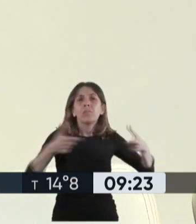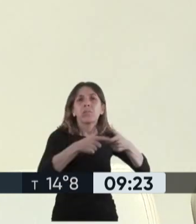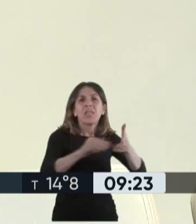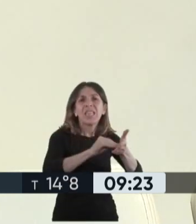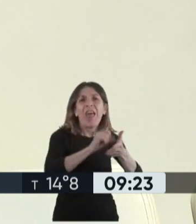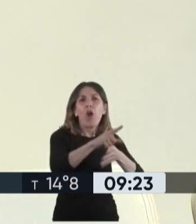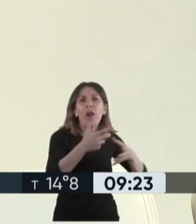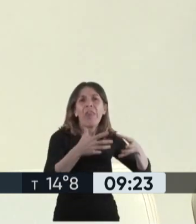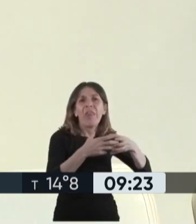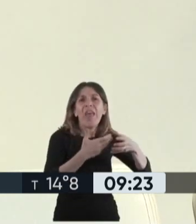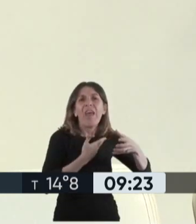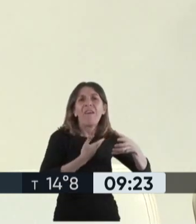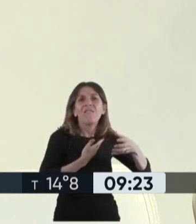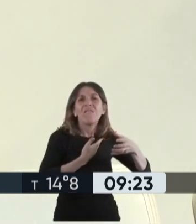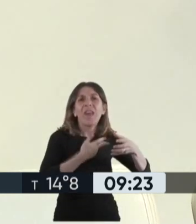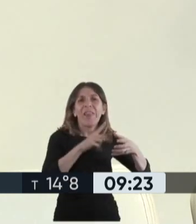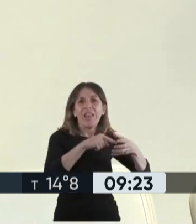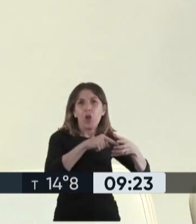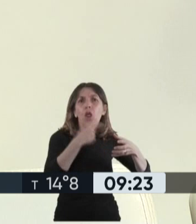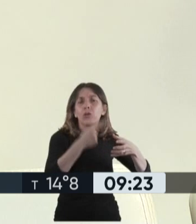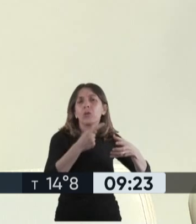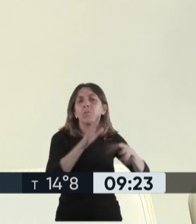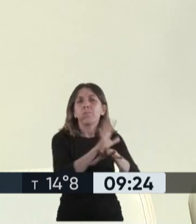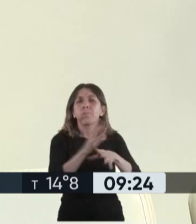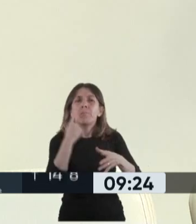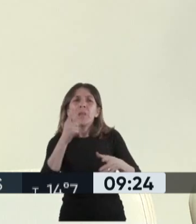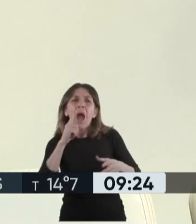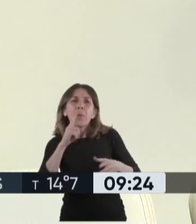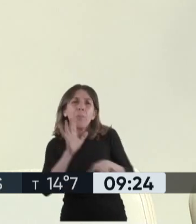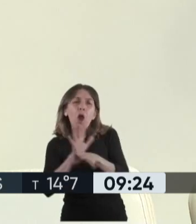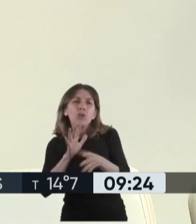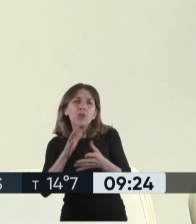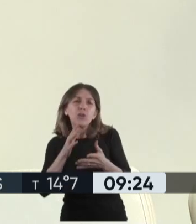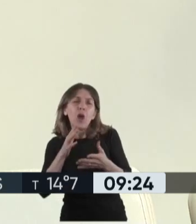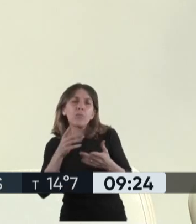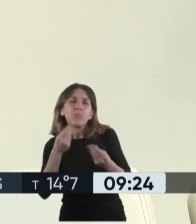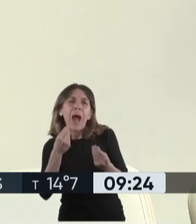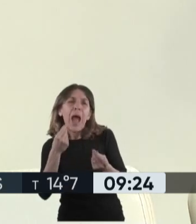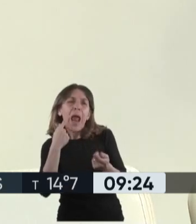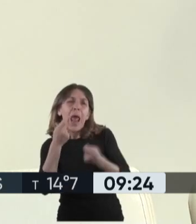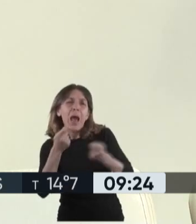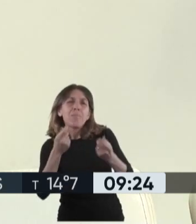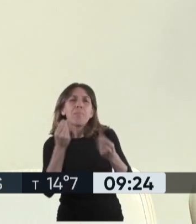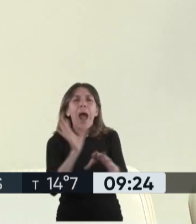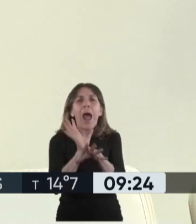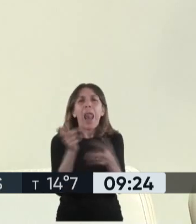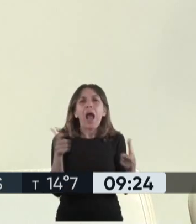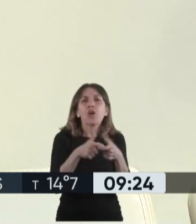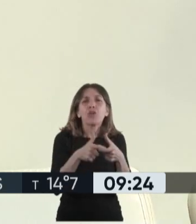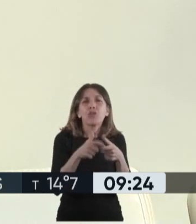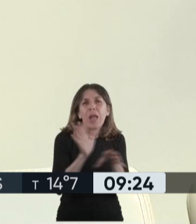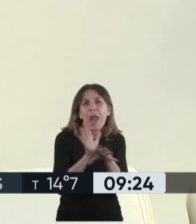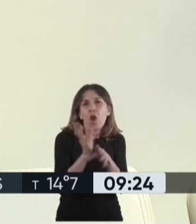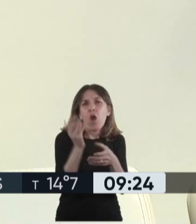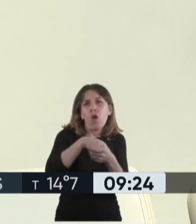Frente de Todos, argumentando que es una jugada política para quedarse con otro representante en el Consejo de la Minería. Desde el